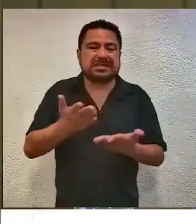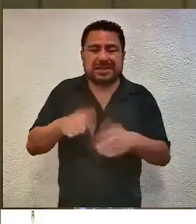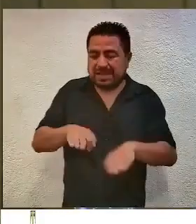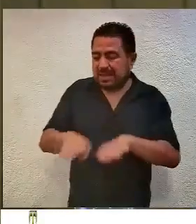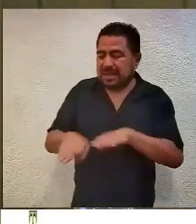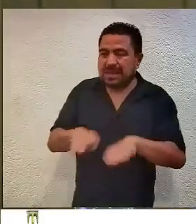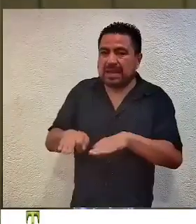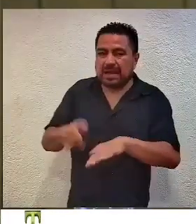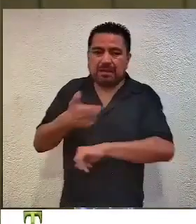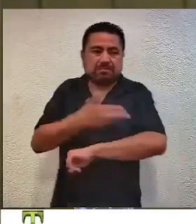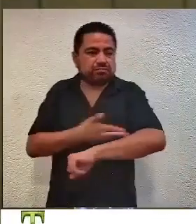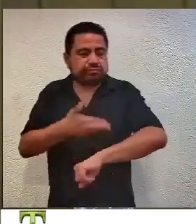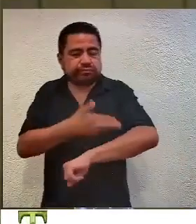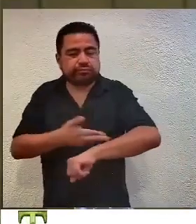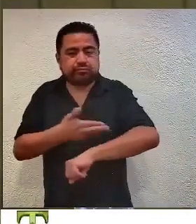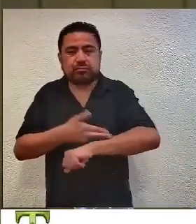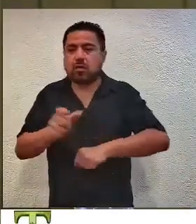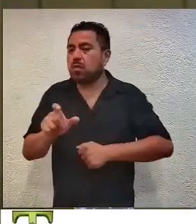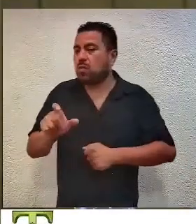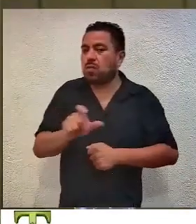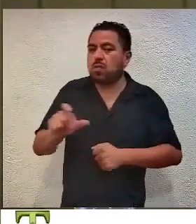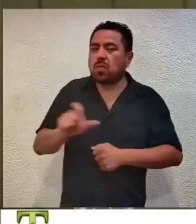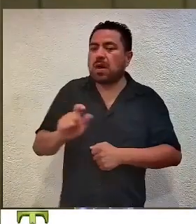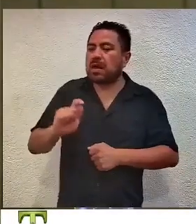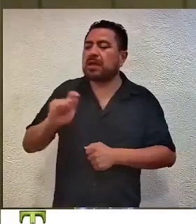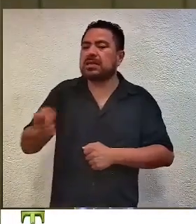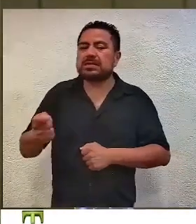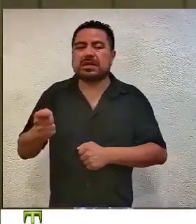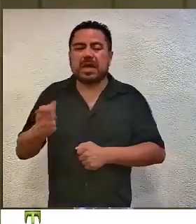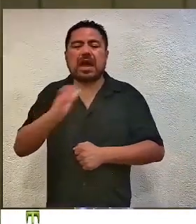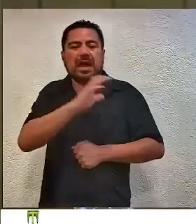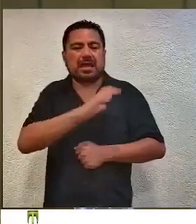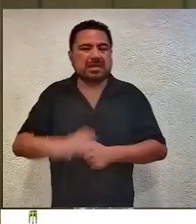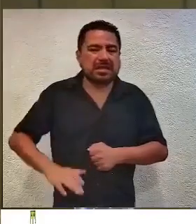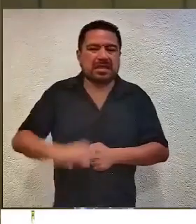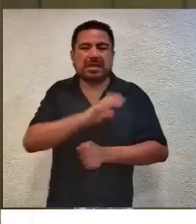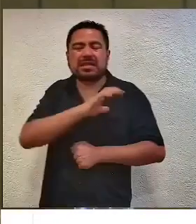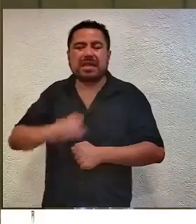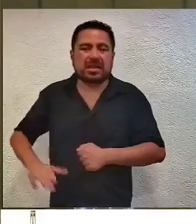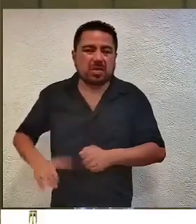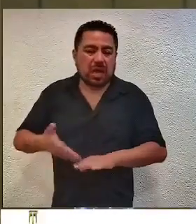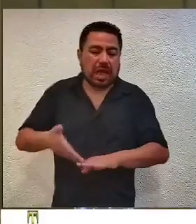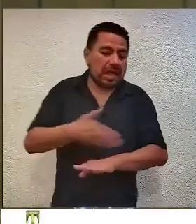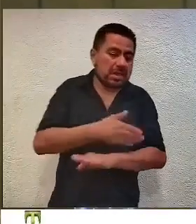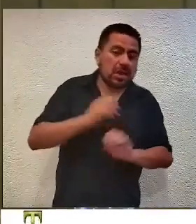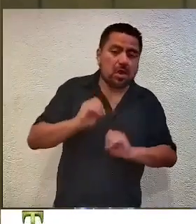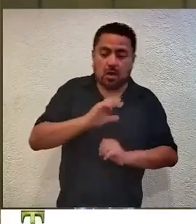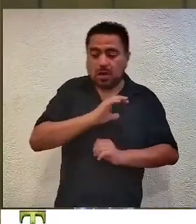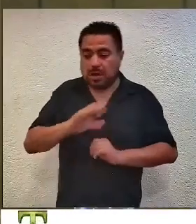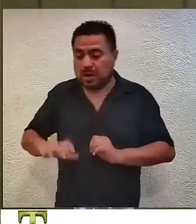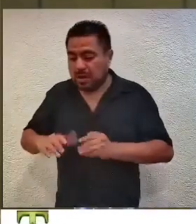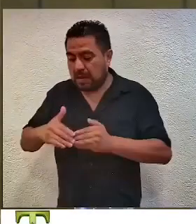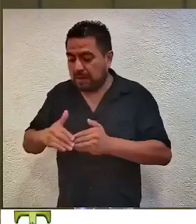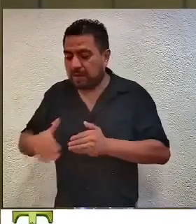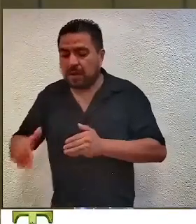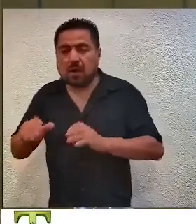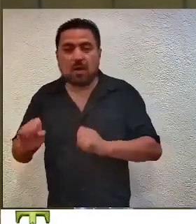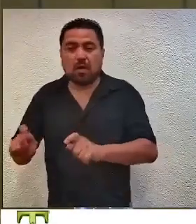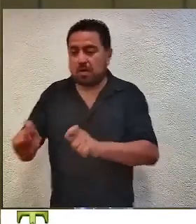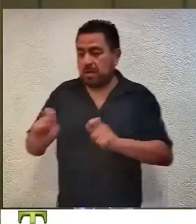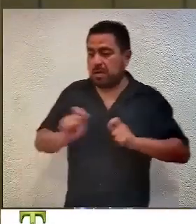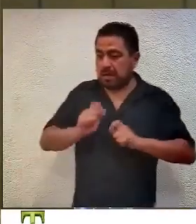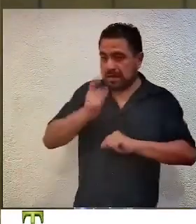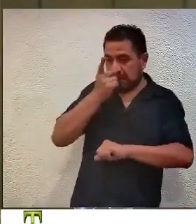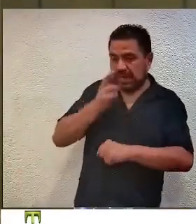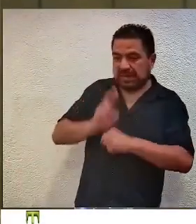de prerrogativas cuando se trate de precandidaturas, candidaturas o funciones y cargos públicos